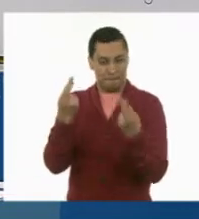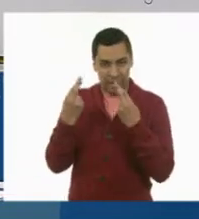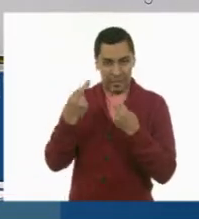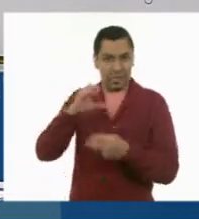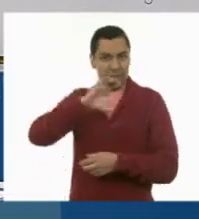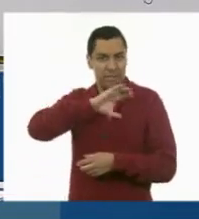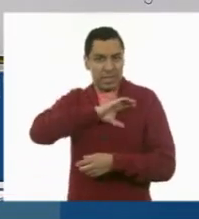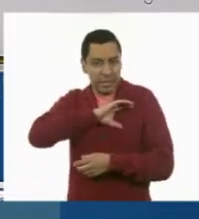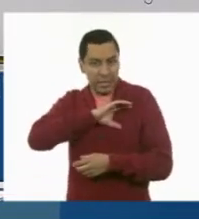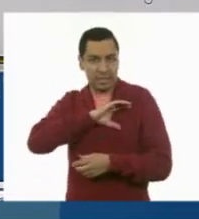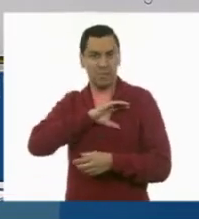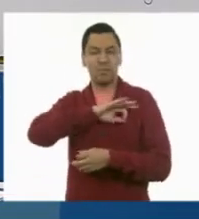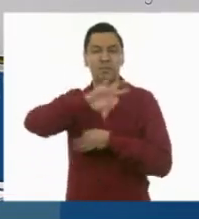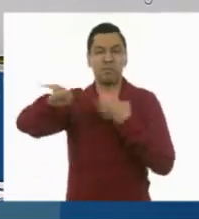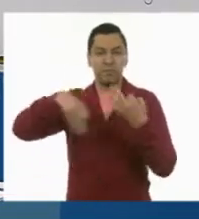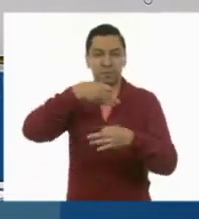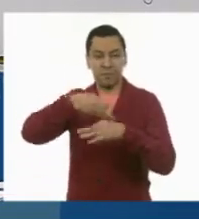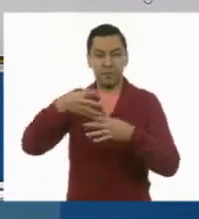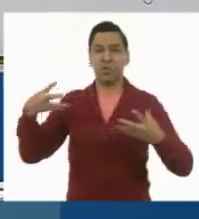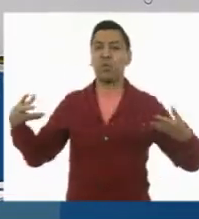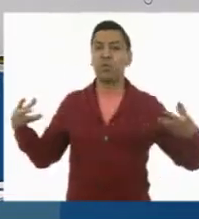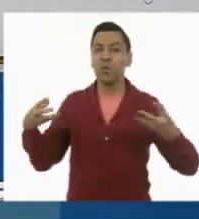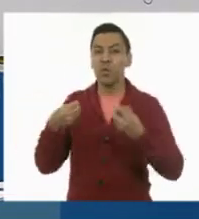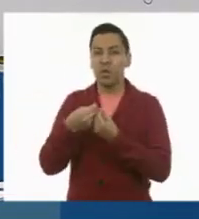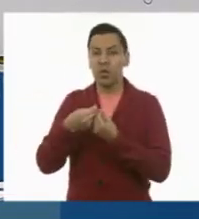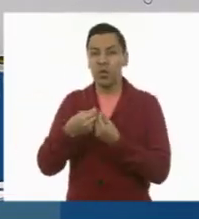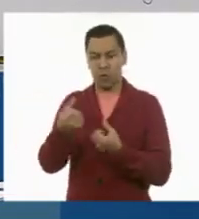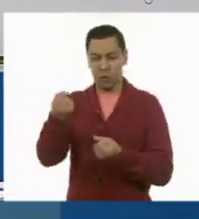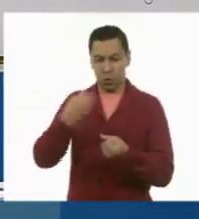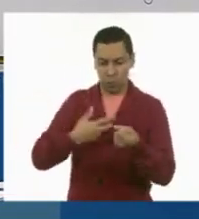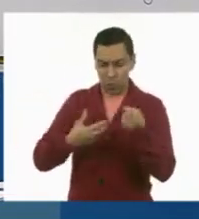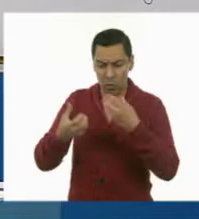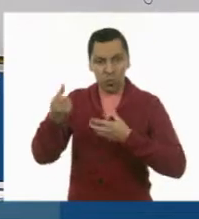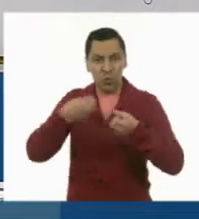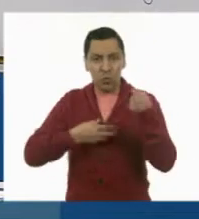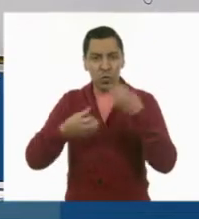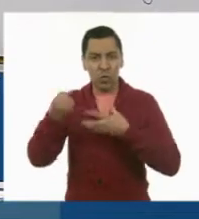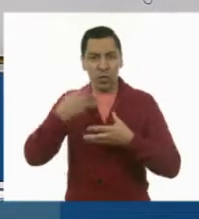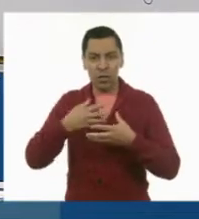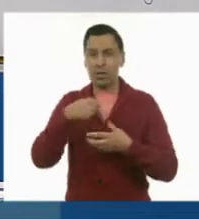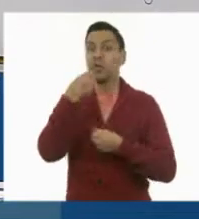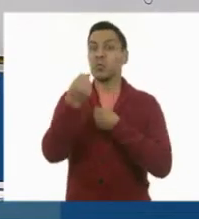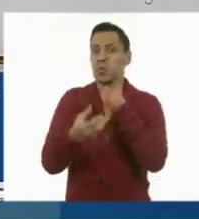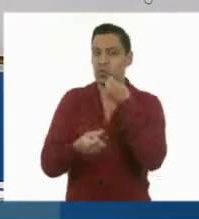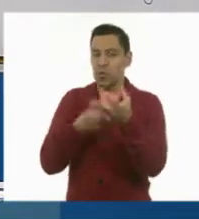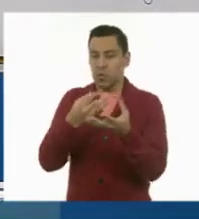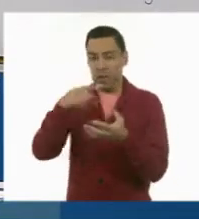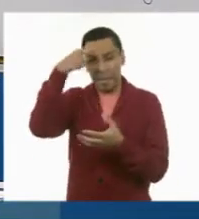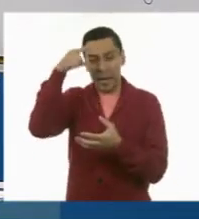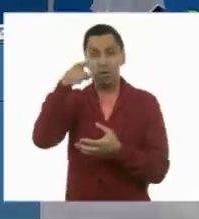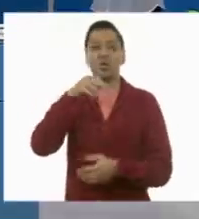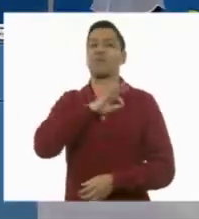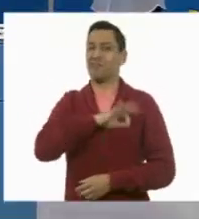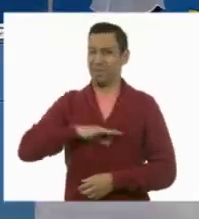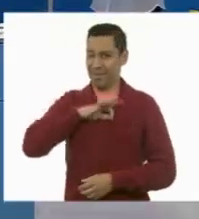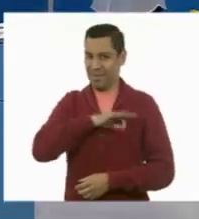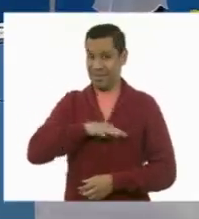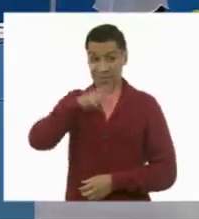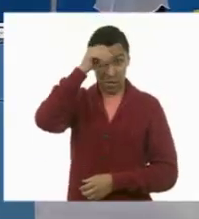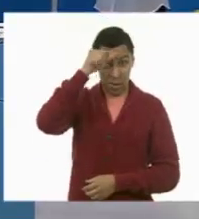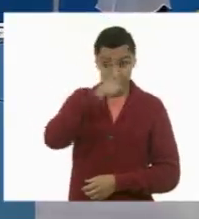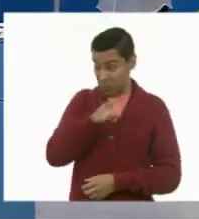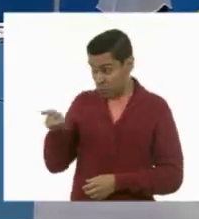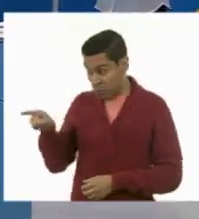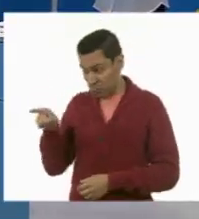querernos, de estar con nosotros, de cuidarnos y de proveernos todo lo necesario para que nosotros podamos ser felices. ¿Están de acuerdo?